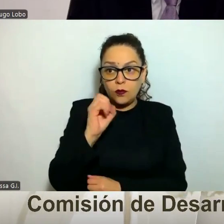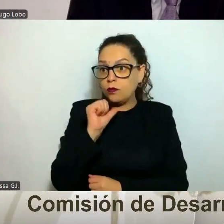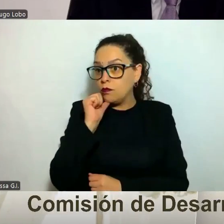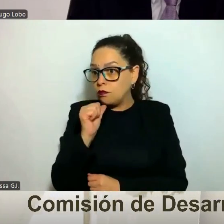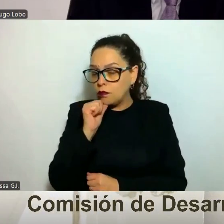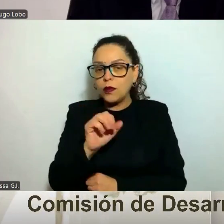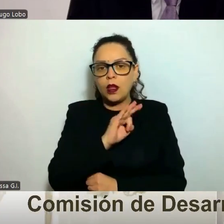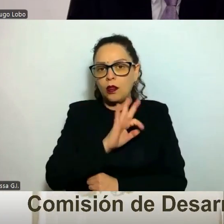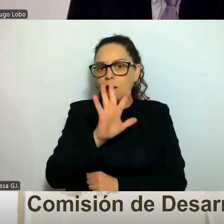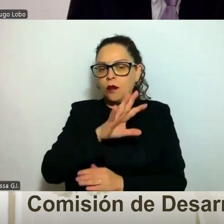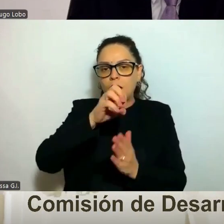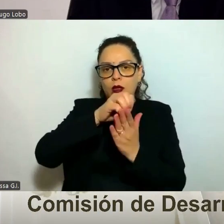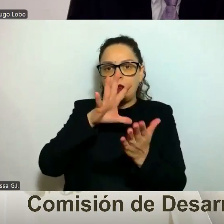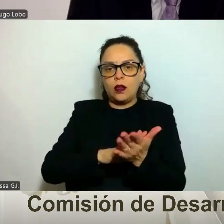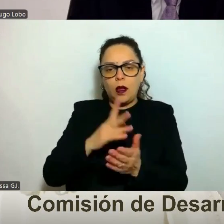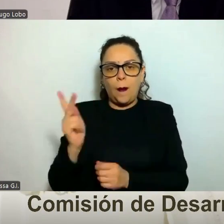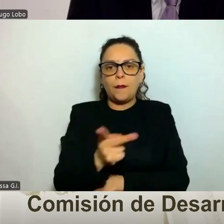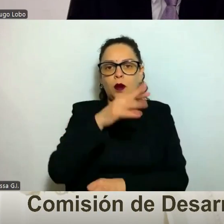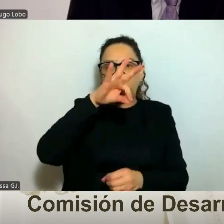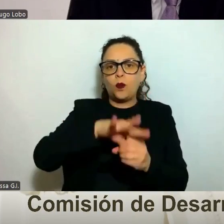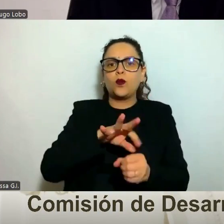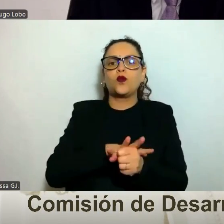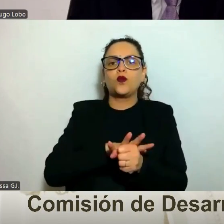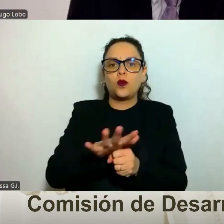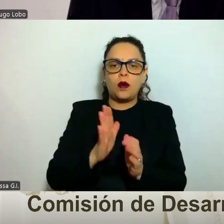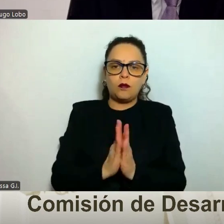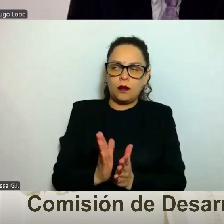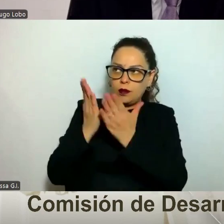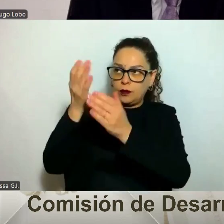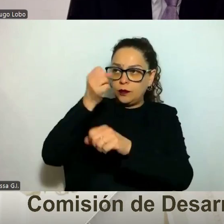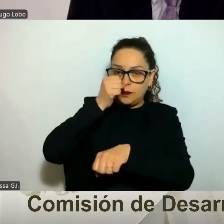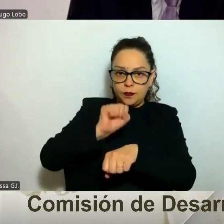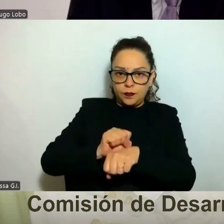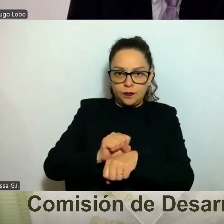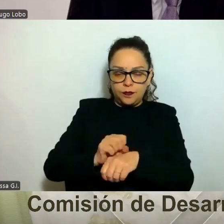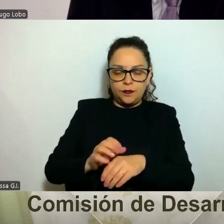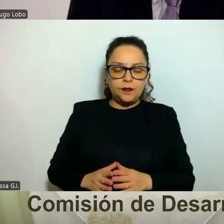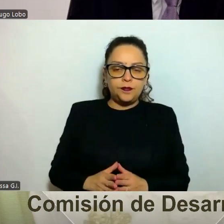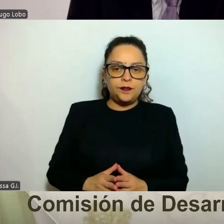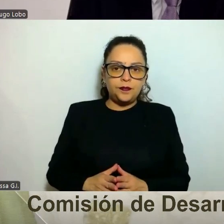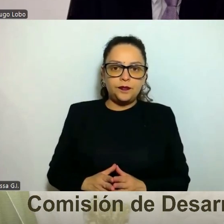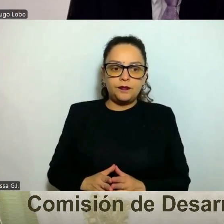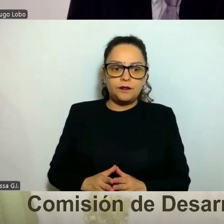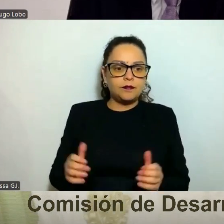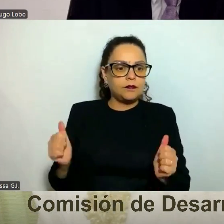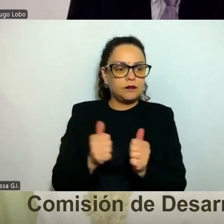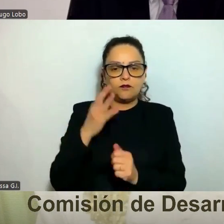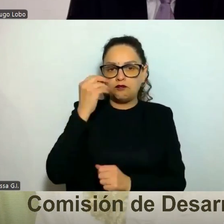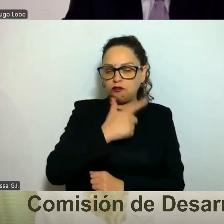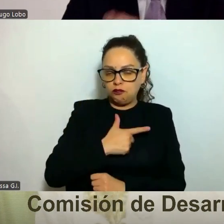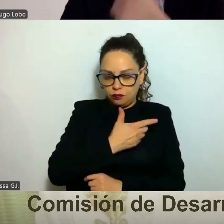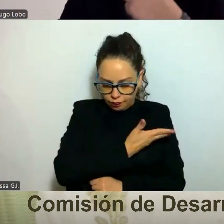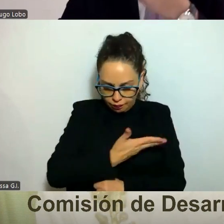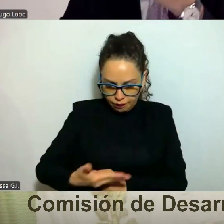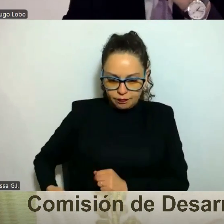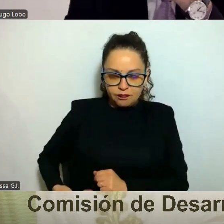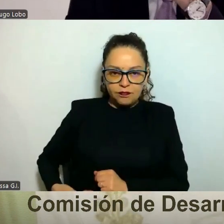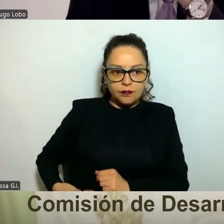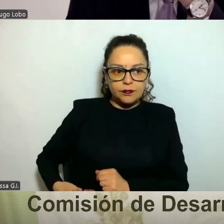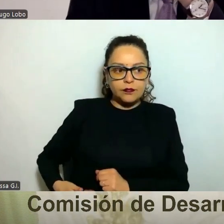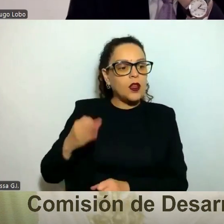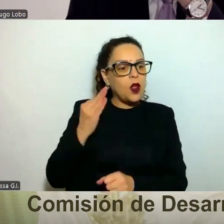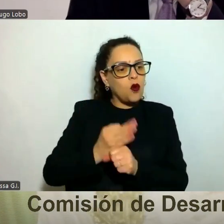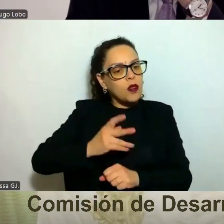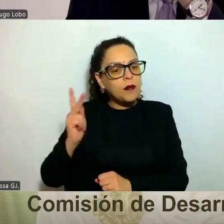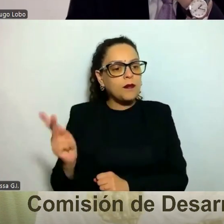recopilar las votaciones respectivas. Si es tan amable, diputado secretario, por favor. Con todo gusto, diputado presidente. Se